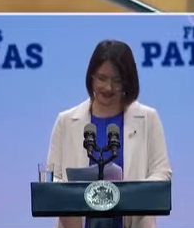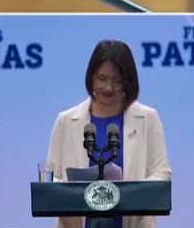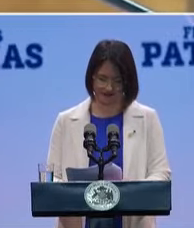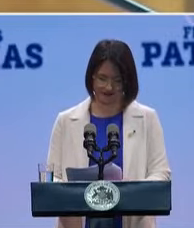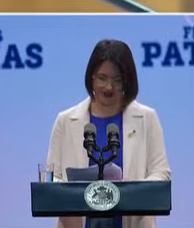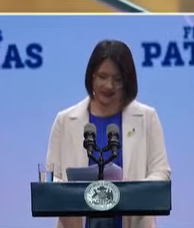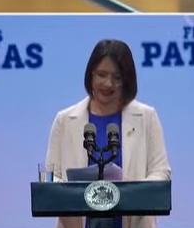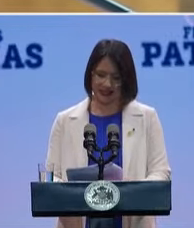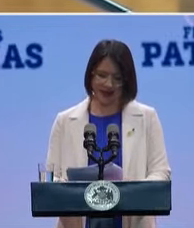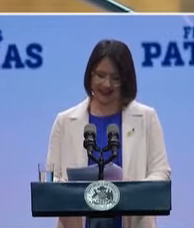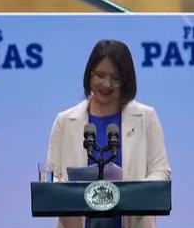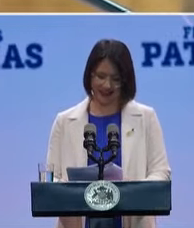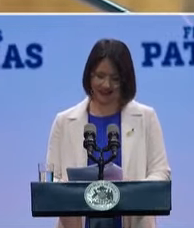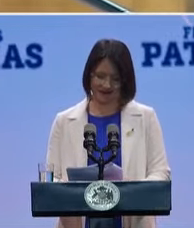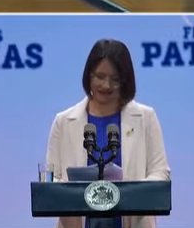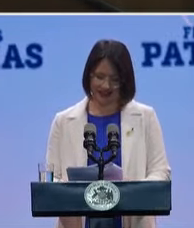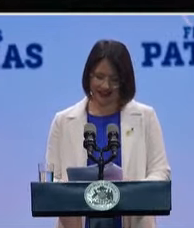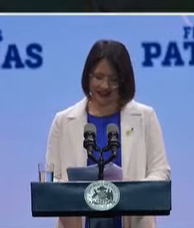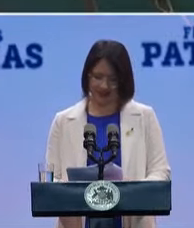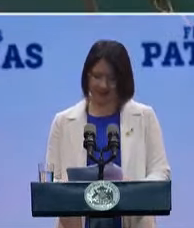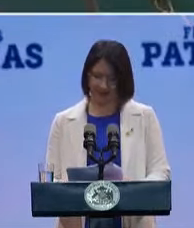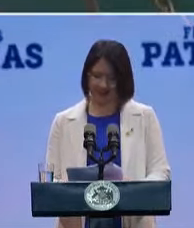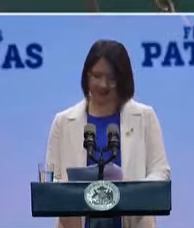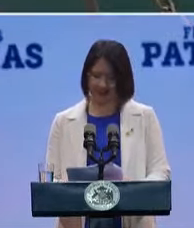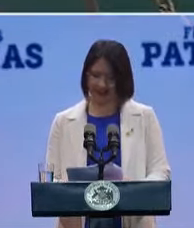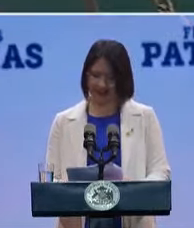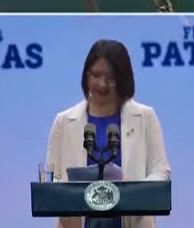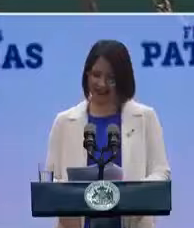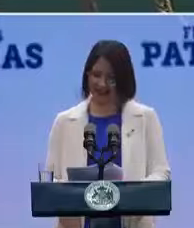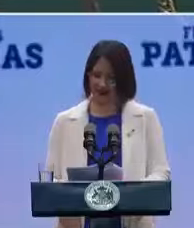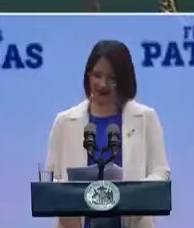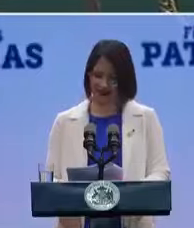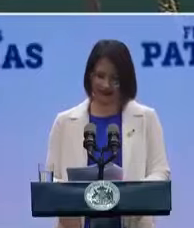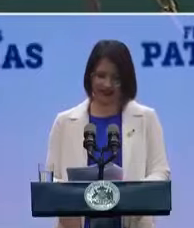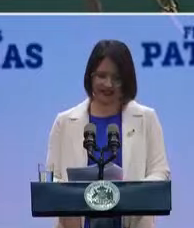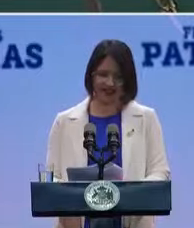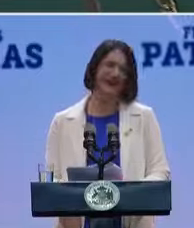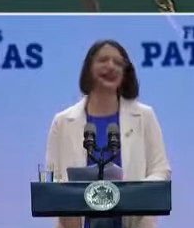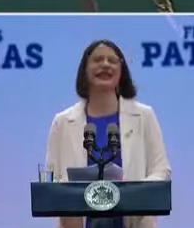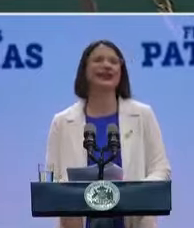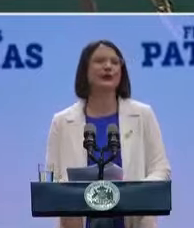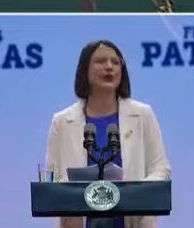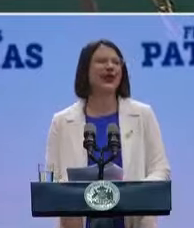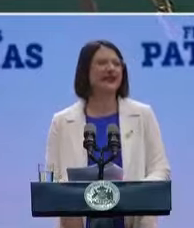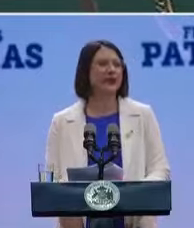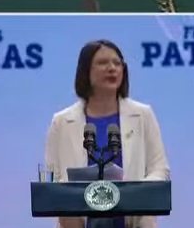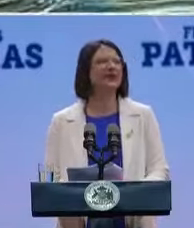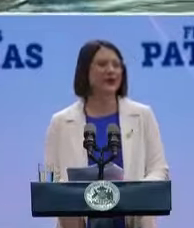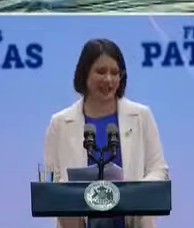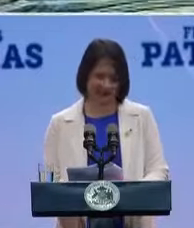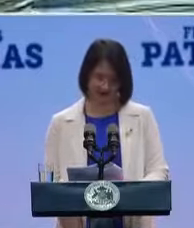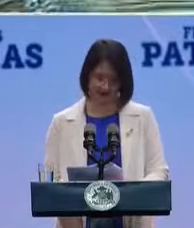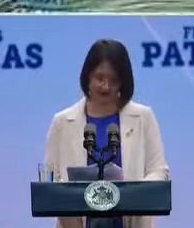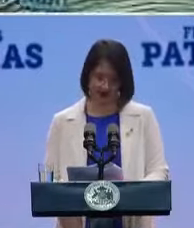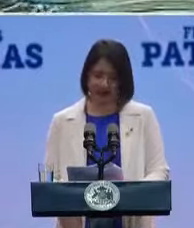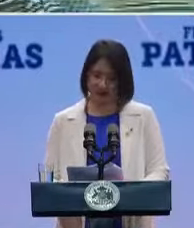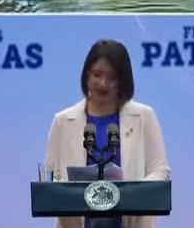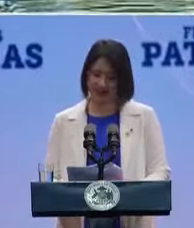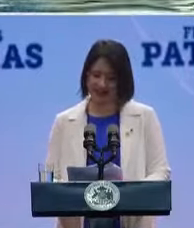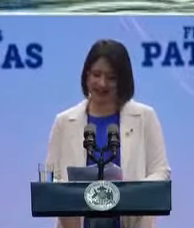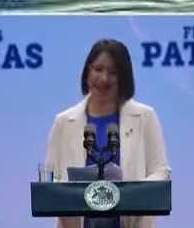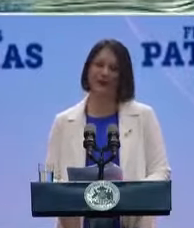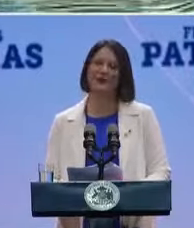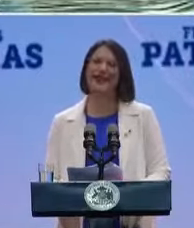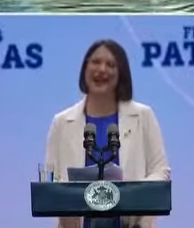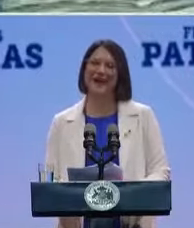Brinks. Según los peritajes, el núcleo familiar de ambas sería donde se cuajó el millonario asalto. Todo indica que fue ahí. La ubicación